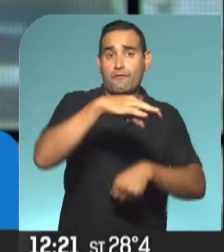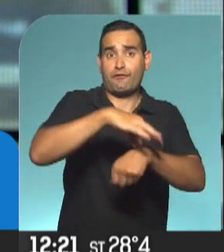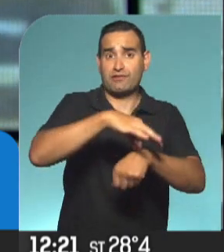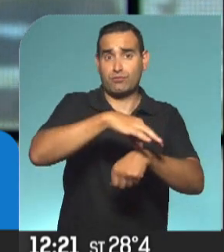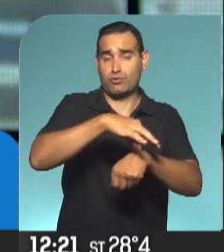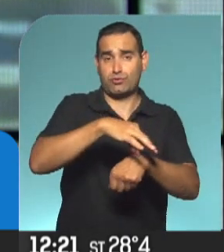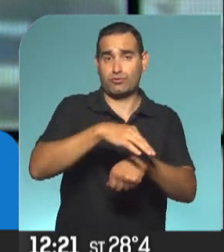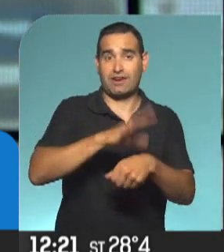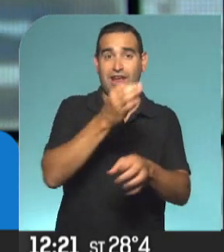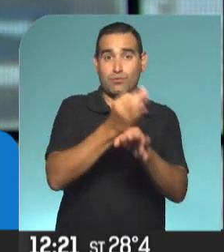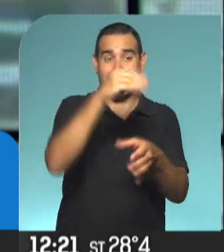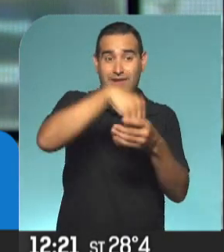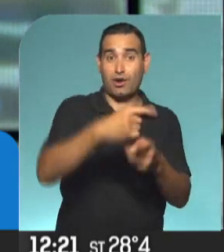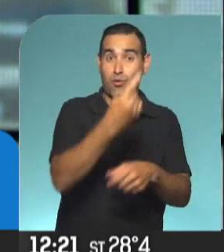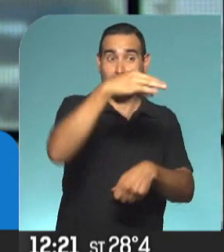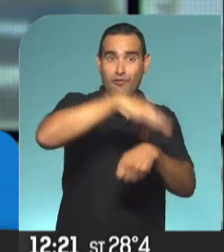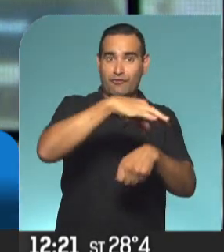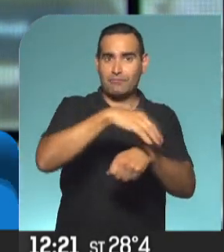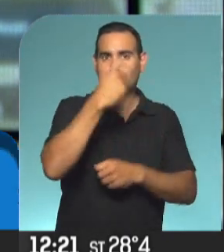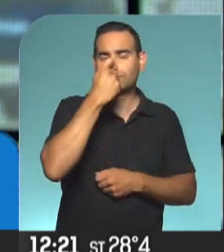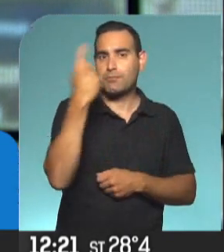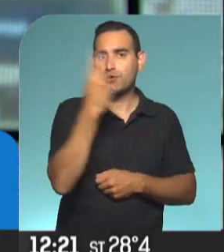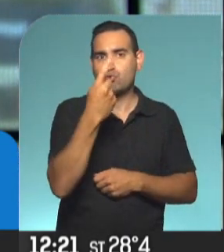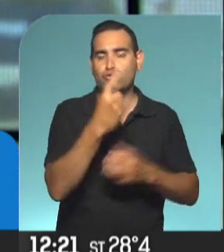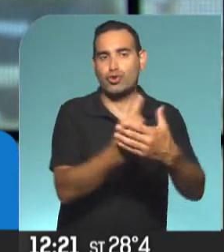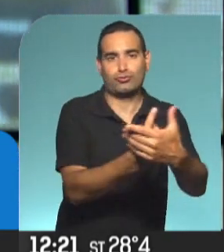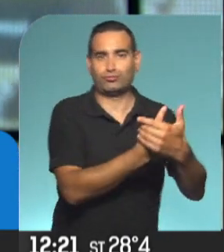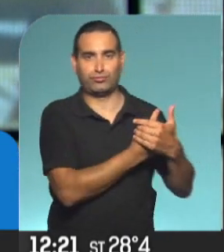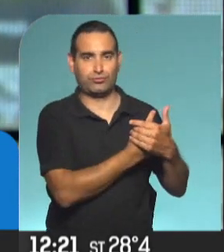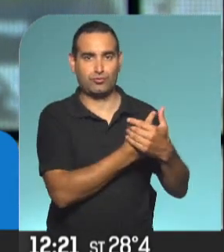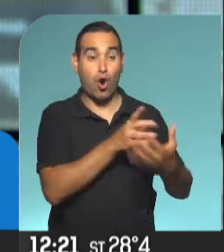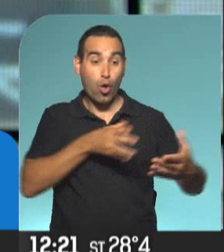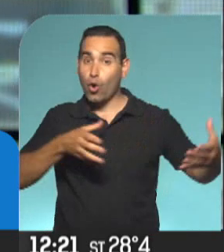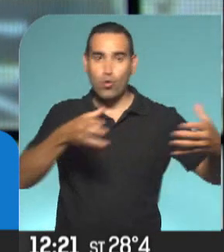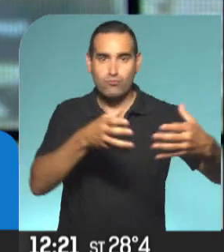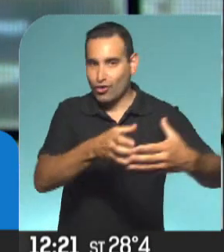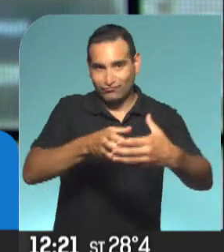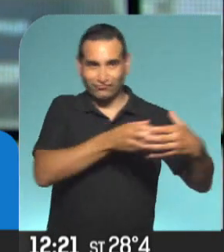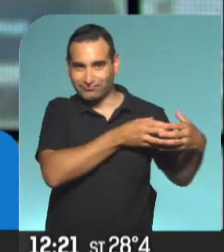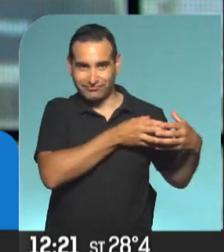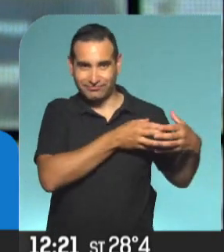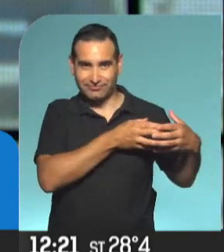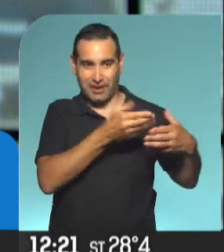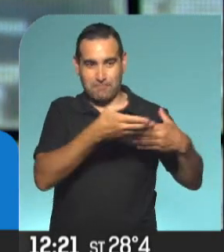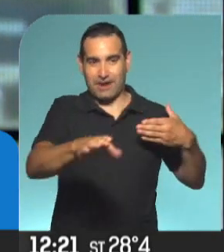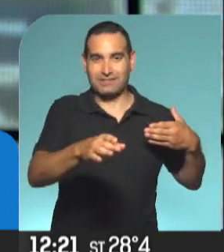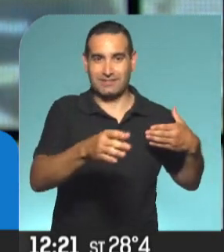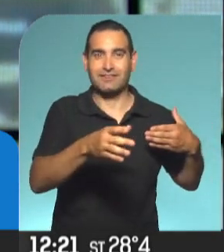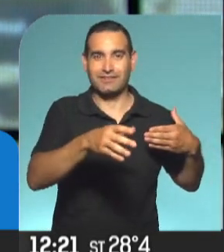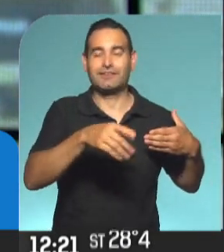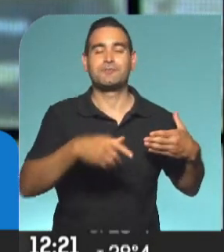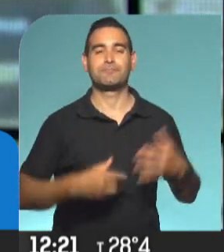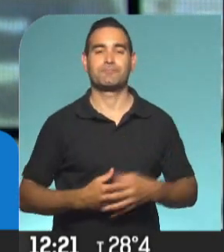educativa detectó que estaba infectado, entonces se aisló la burbuja que contiene a todos los contactos cercanos